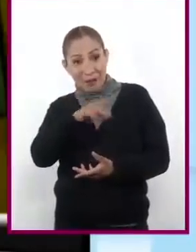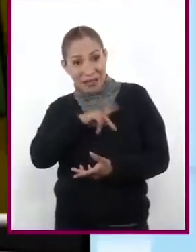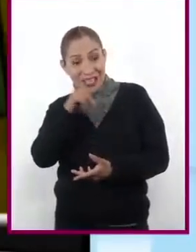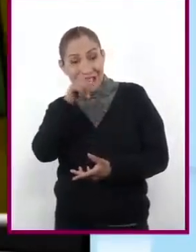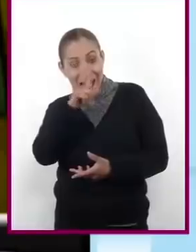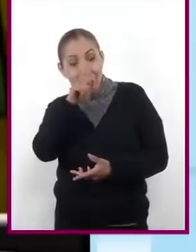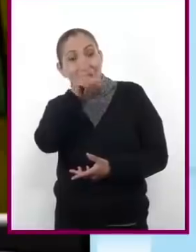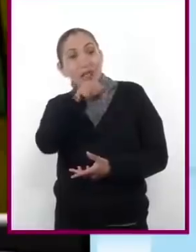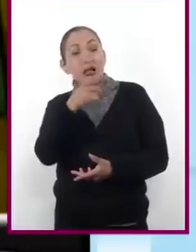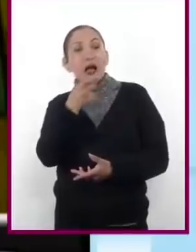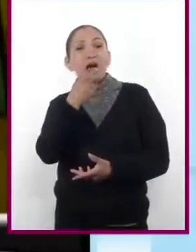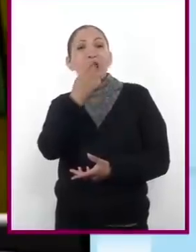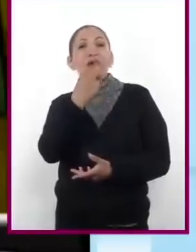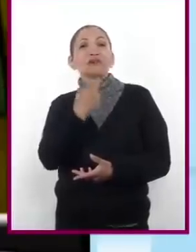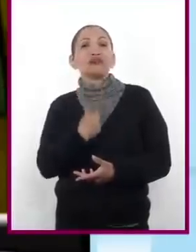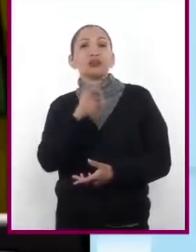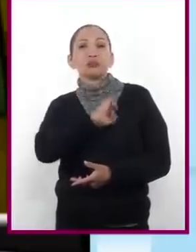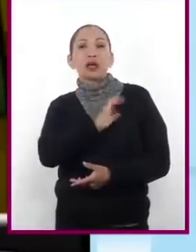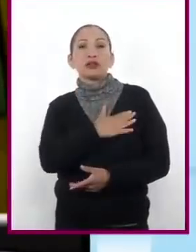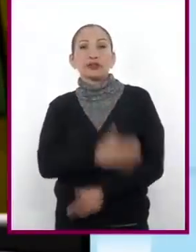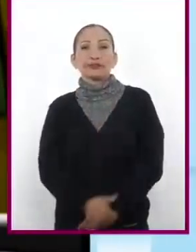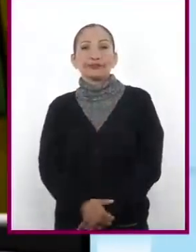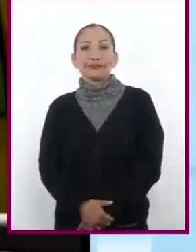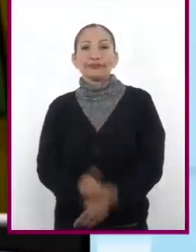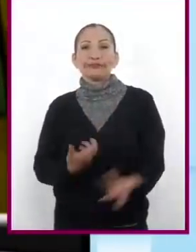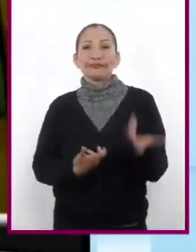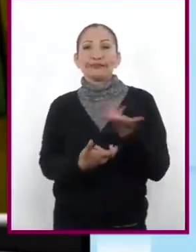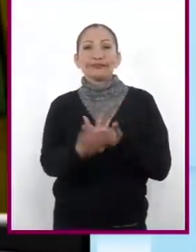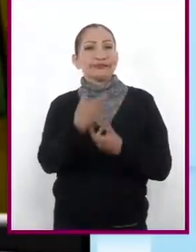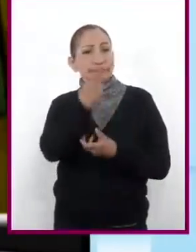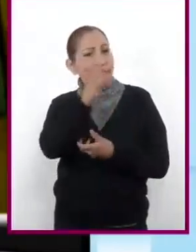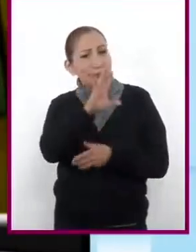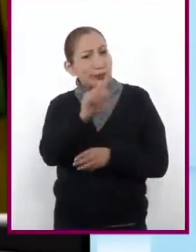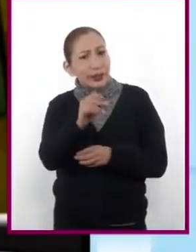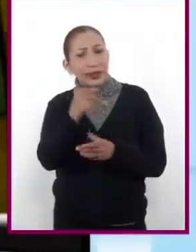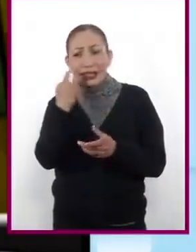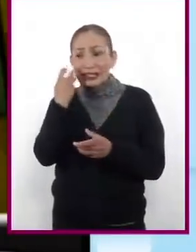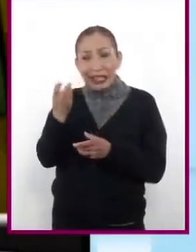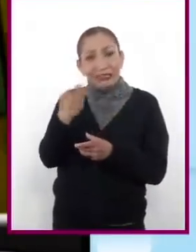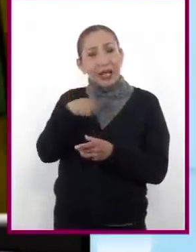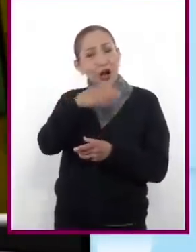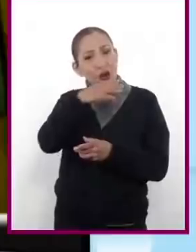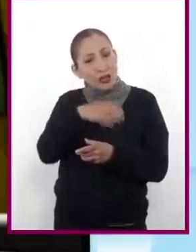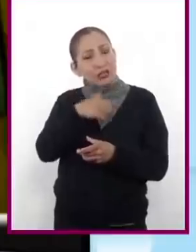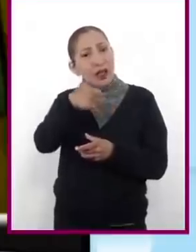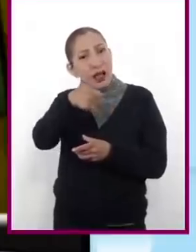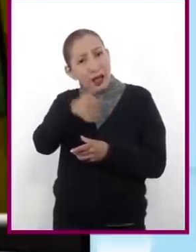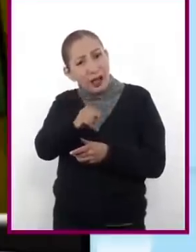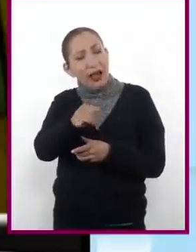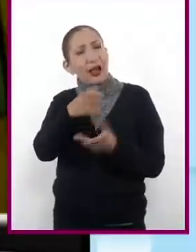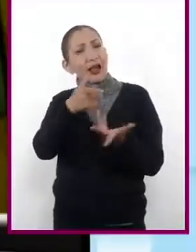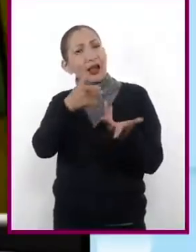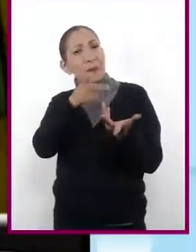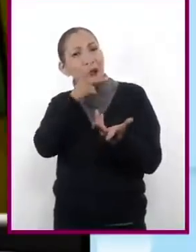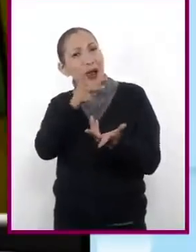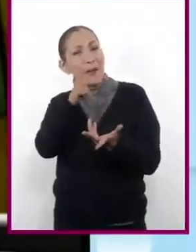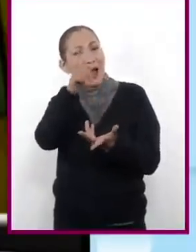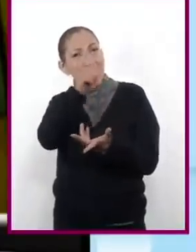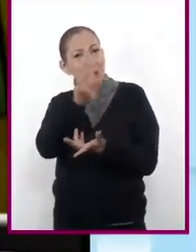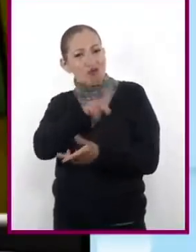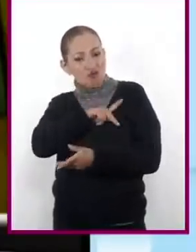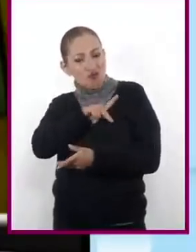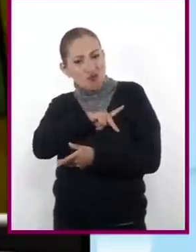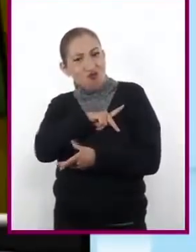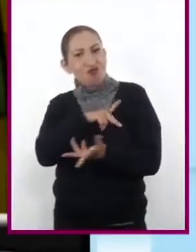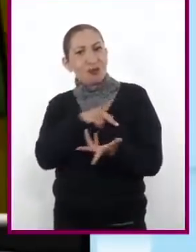ellos me contestan en español y así, y les digo, se contesta así, de